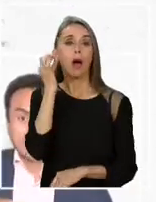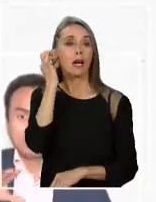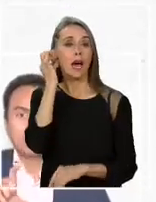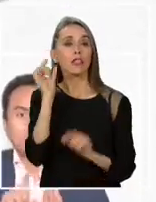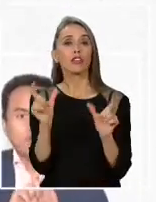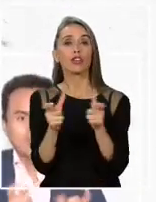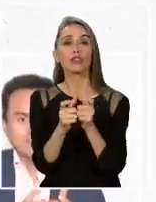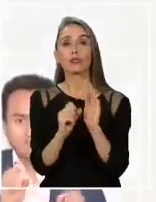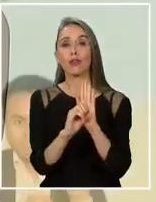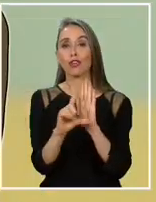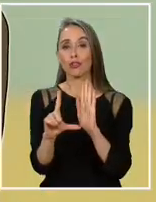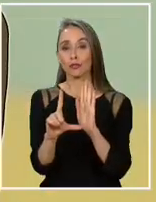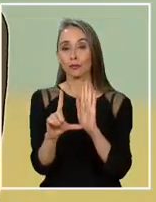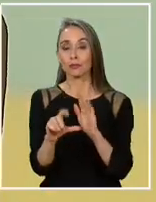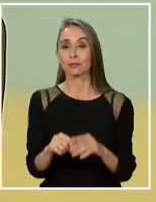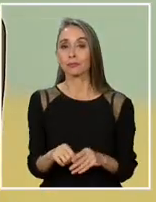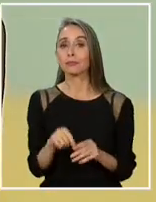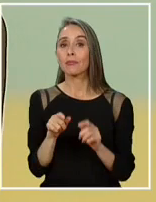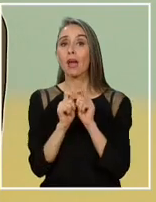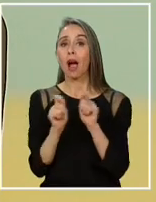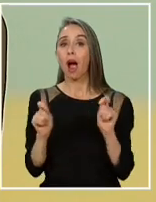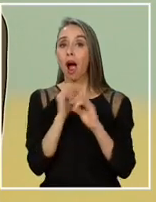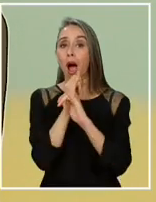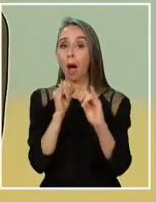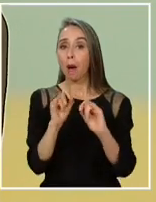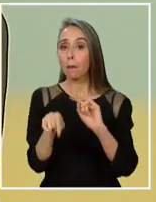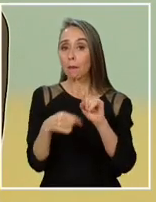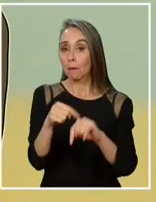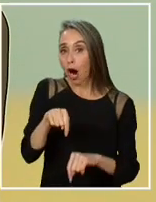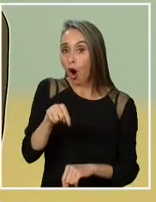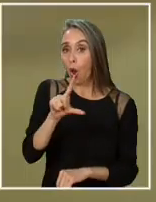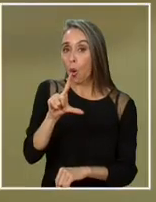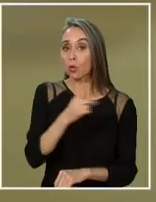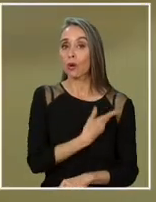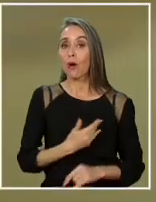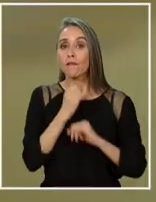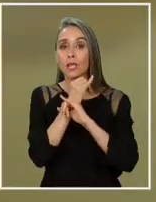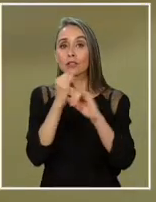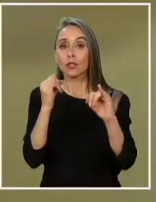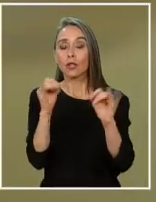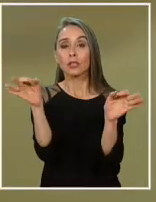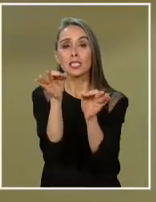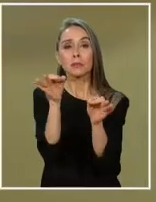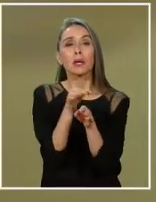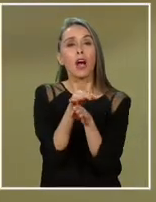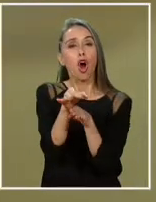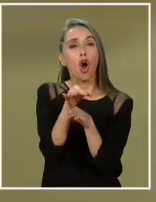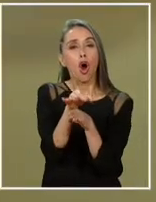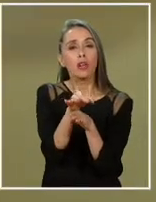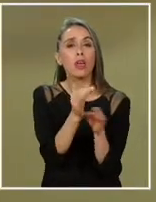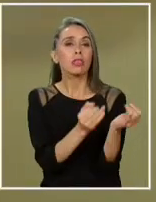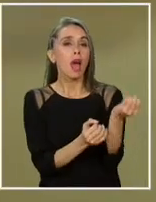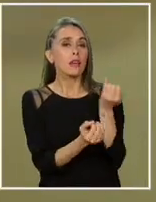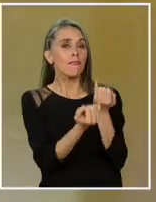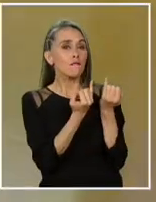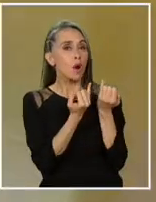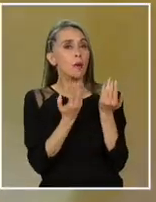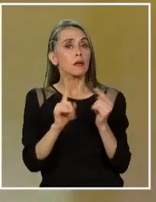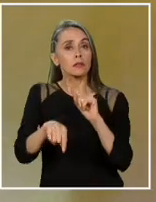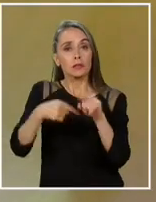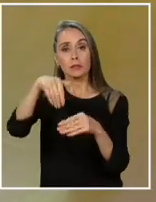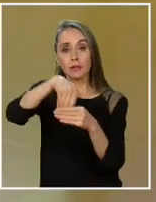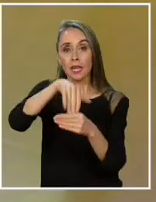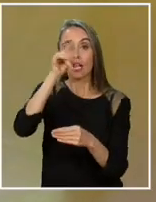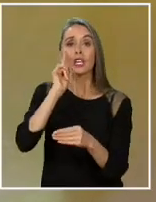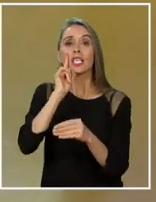al Consejo Constitucional. Esta es la campaña que este lunes lanzó el gobierno para orientar y entregar información de cara a los comicios que elegirán